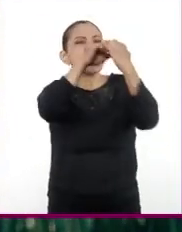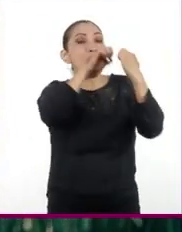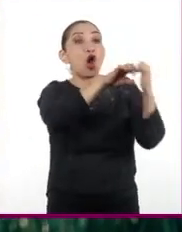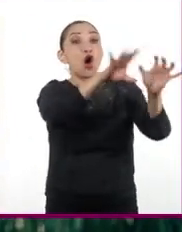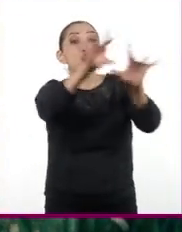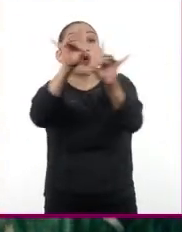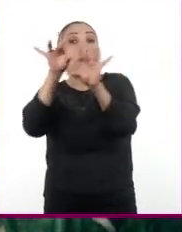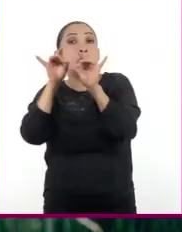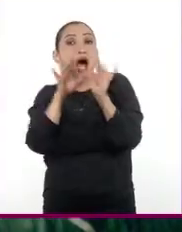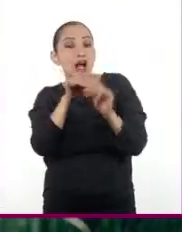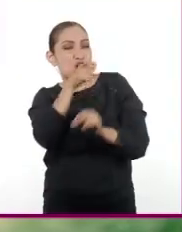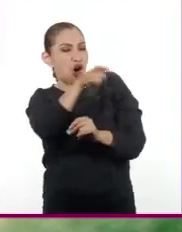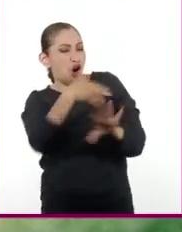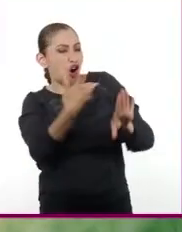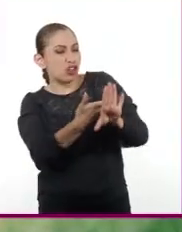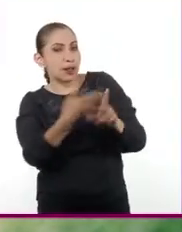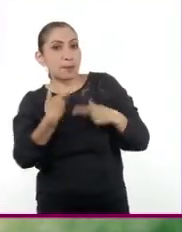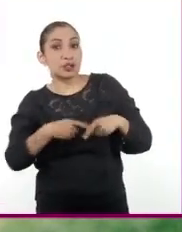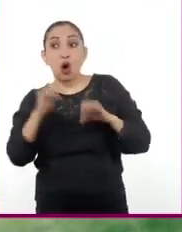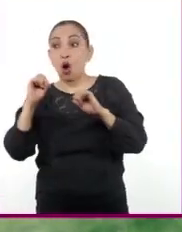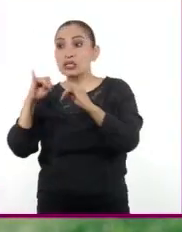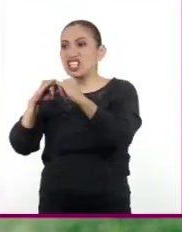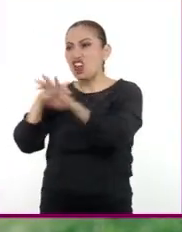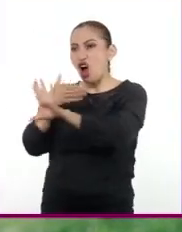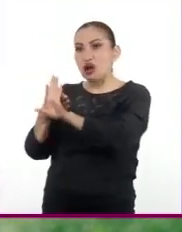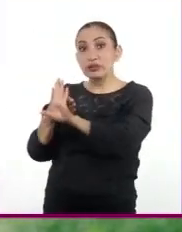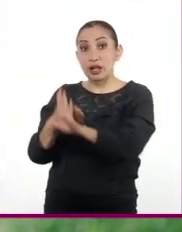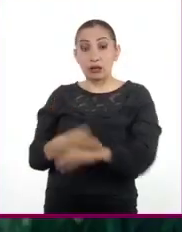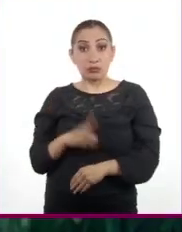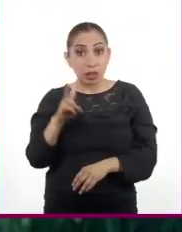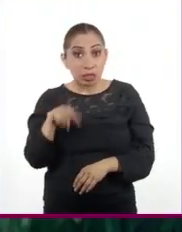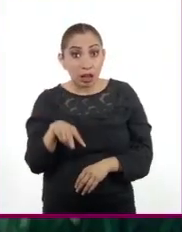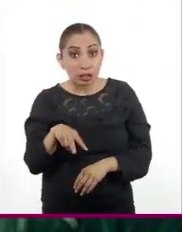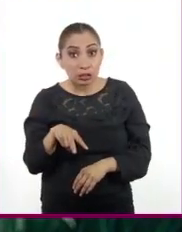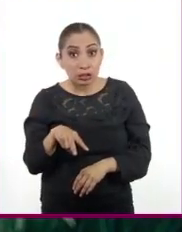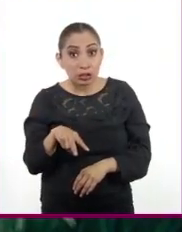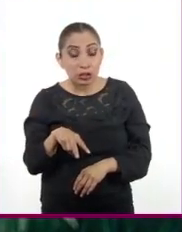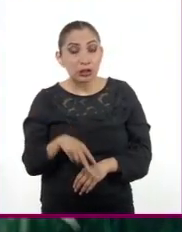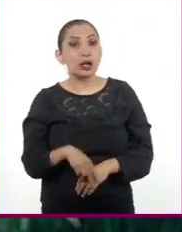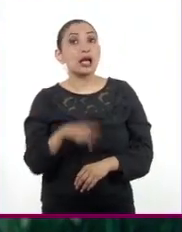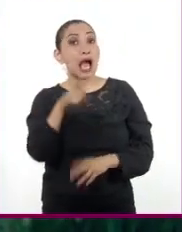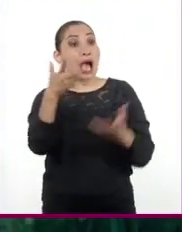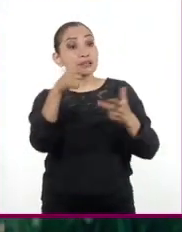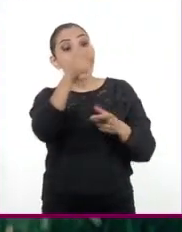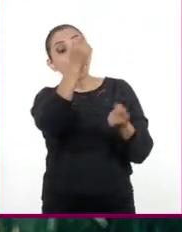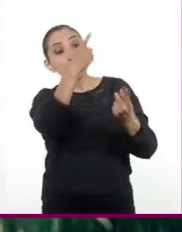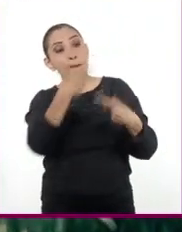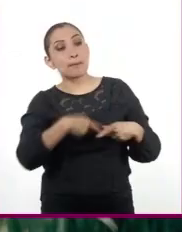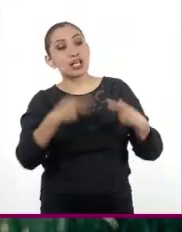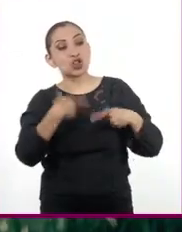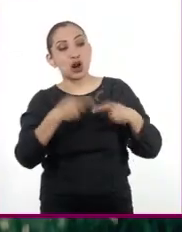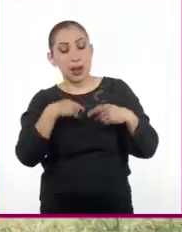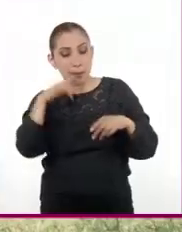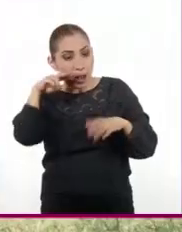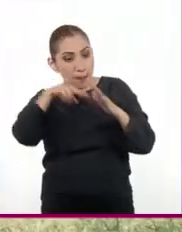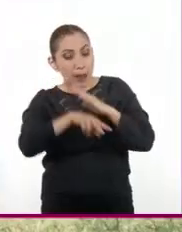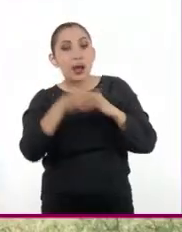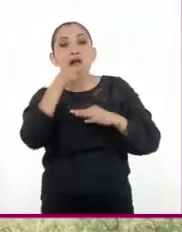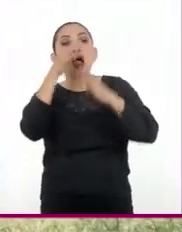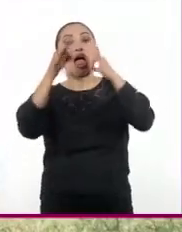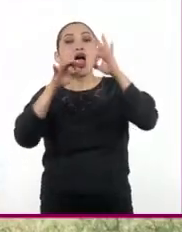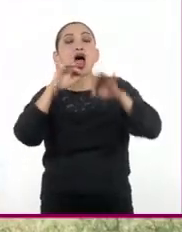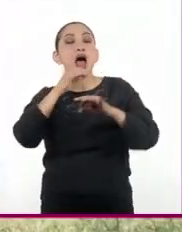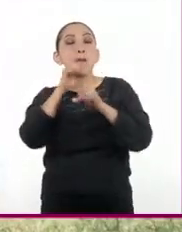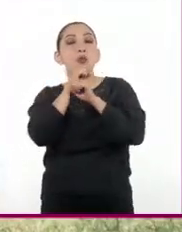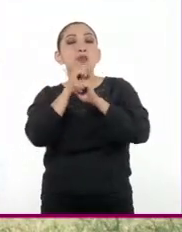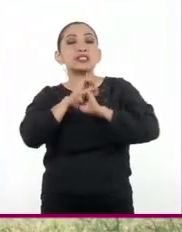rumores, desprestigiar a personas o instituciones. ¿En serio? E incluso hacer que muchas personas entren a una página para vender publicidad.